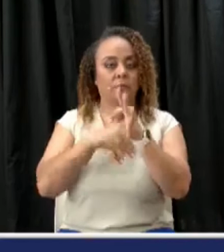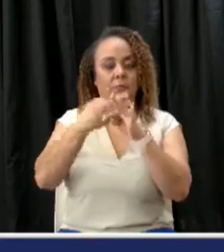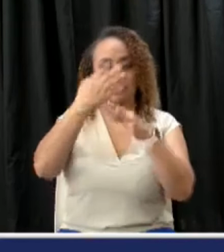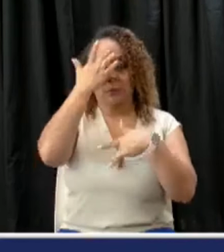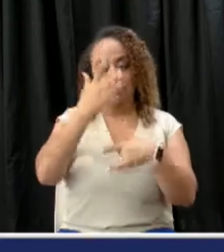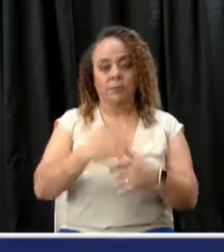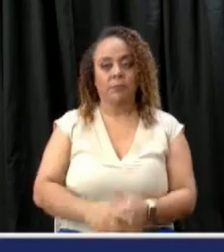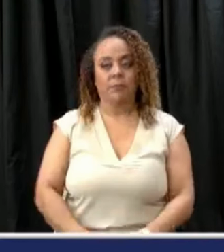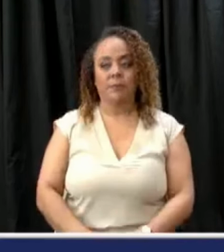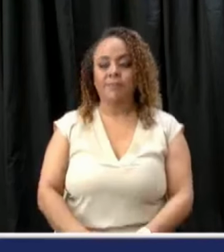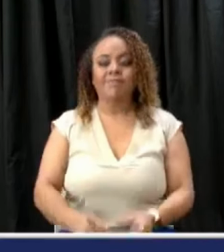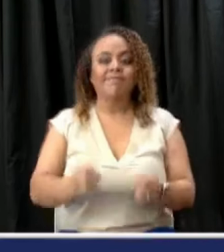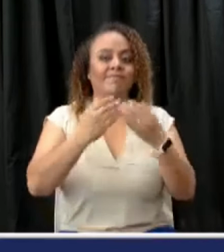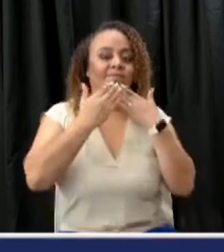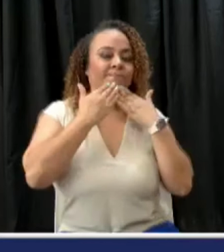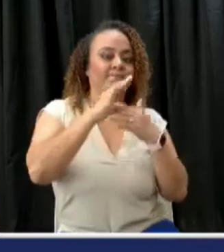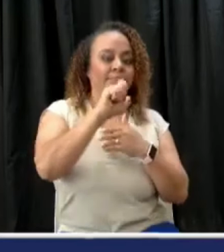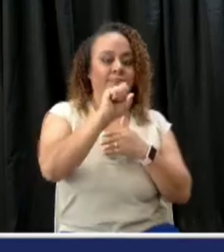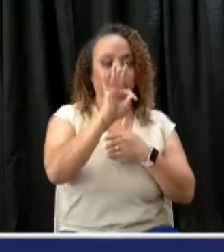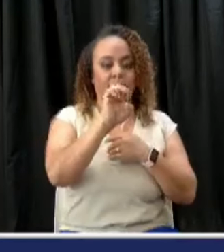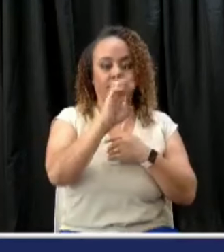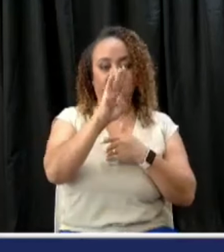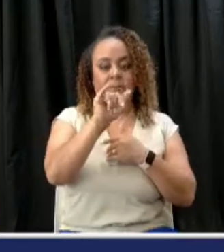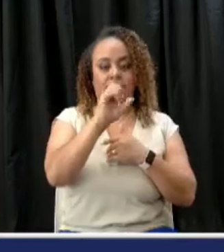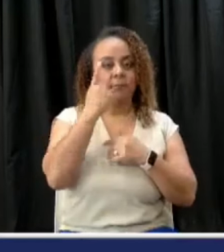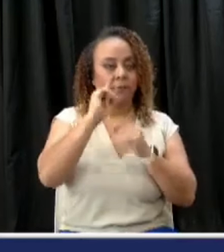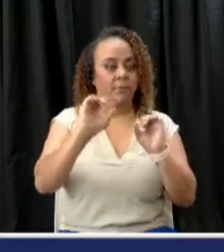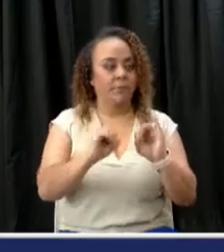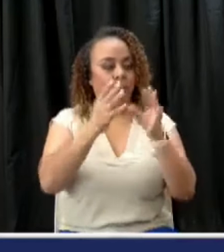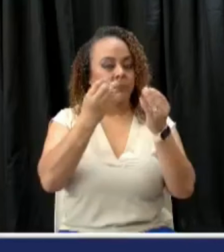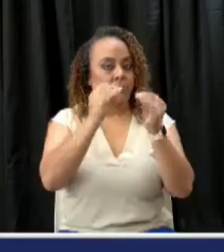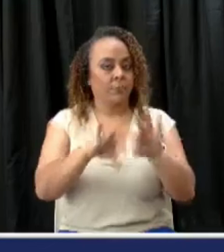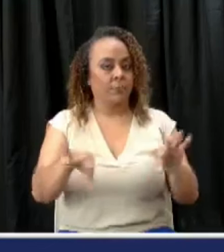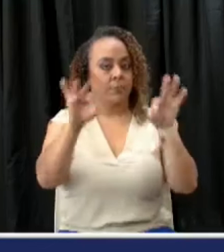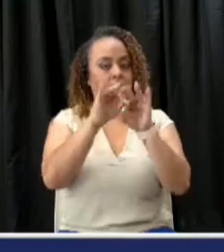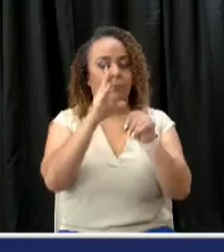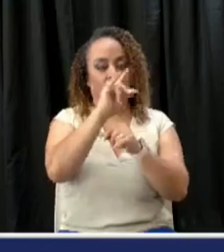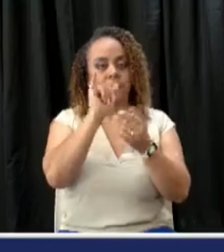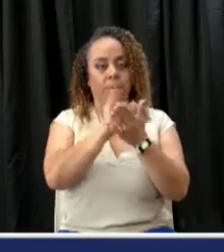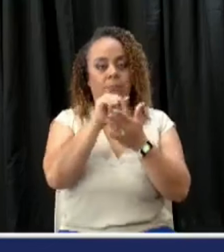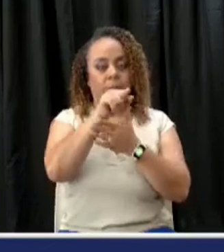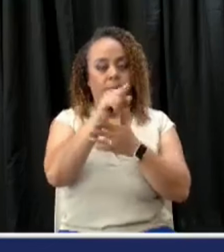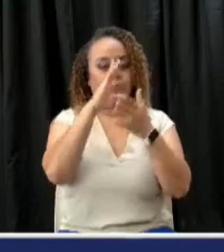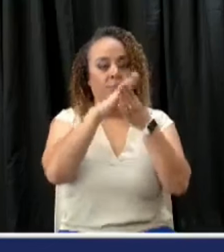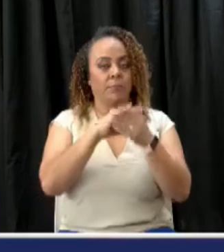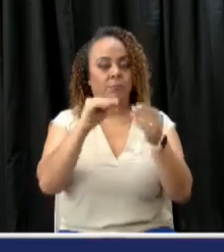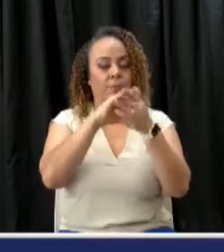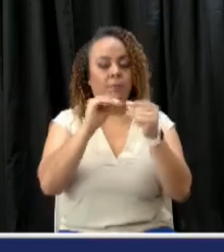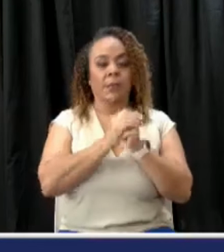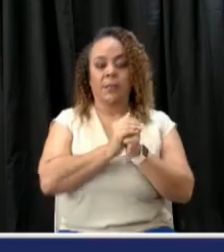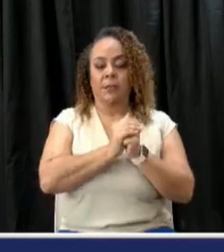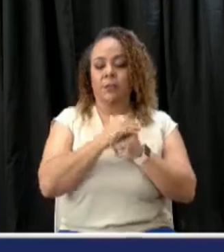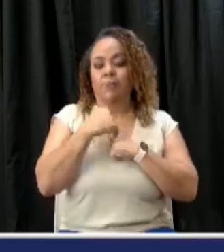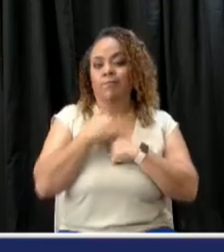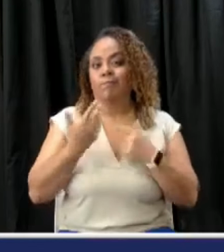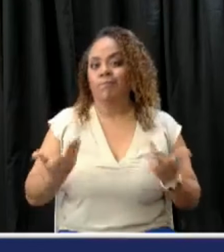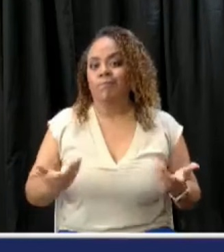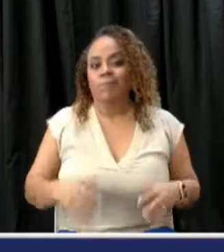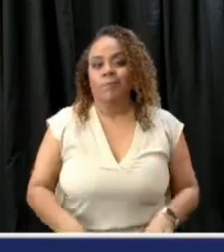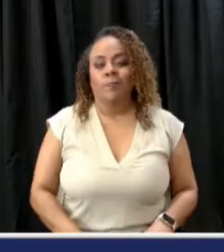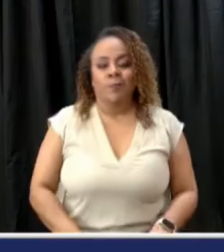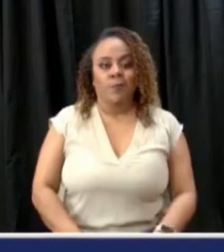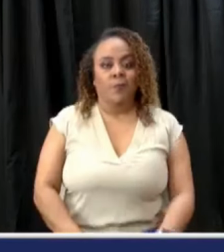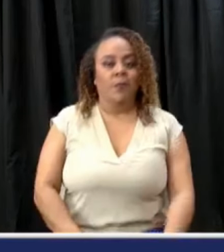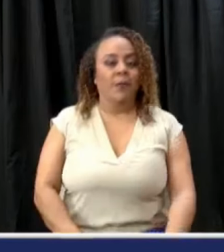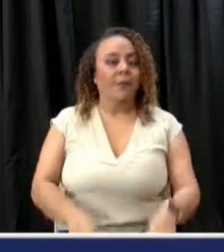enfermedades. Muchísimas gracias, Esteban, por la aclaración, súper importante. Y esto que nos comentas me lleva o me da